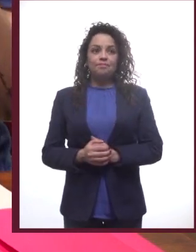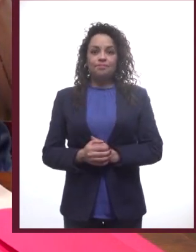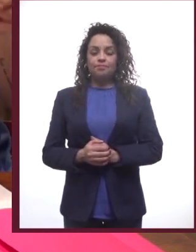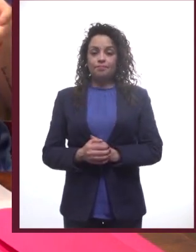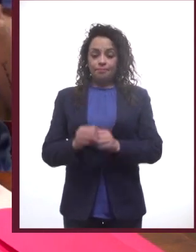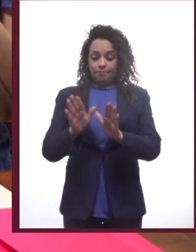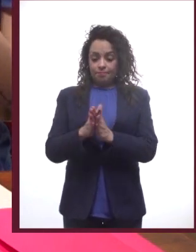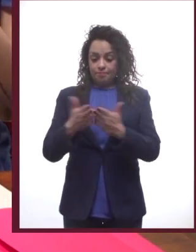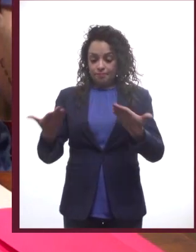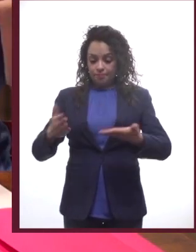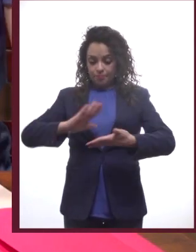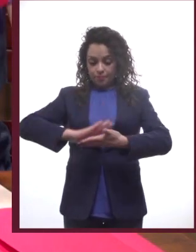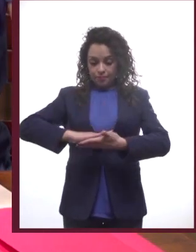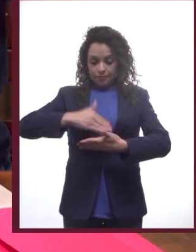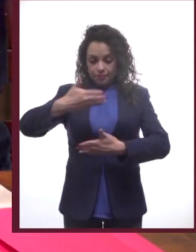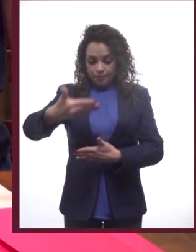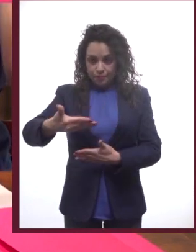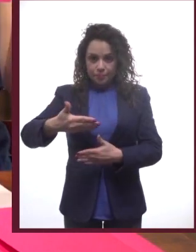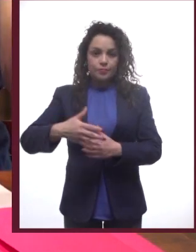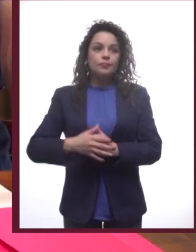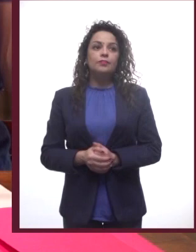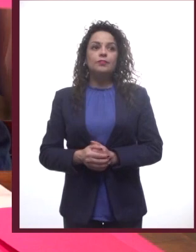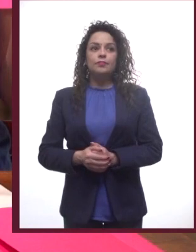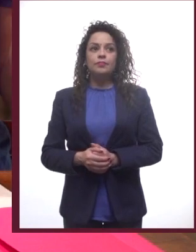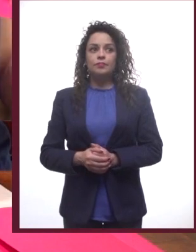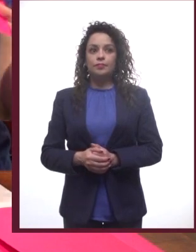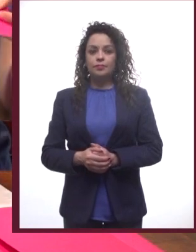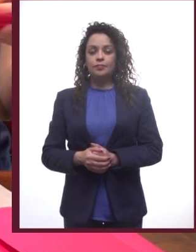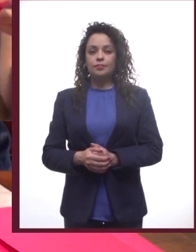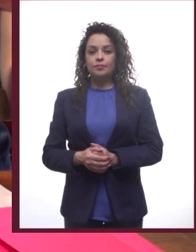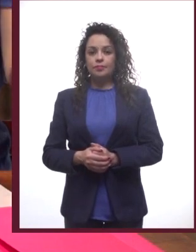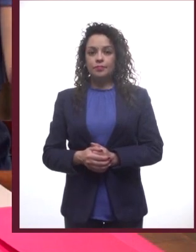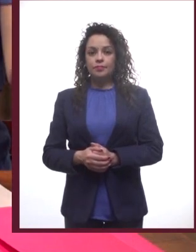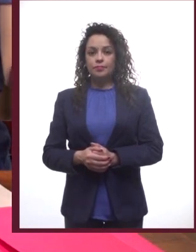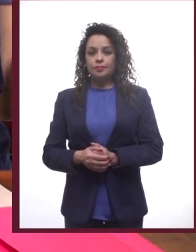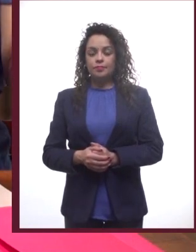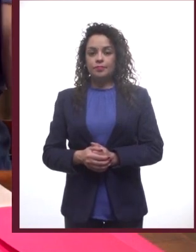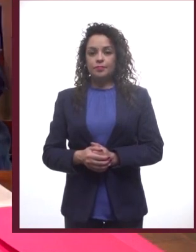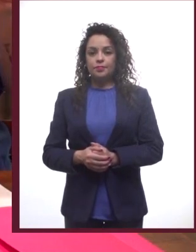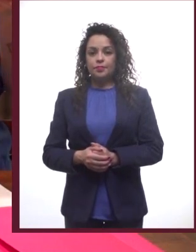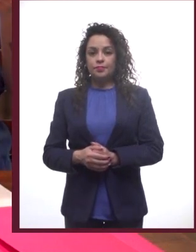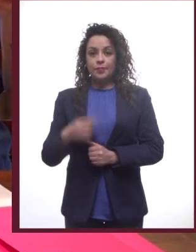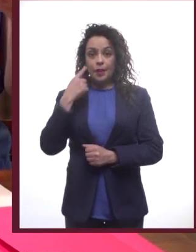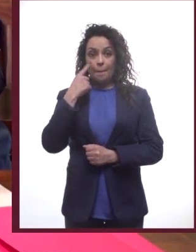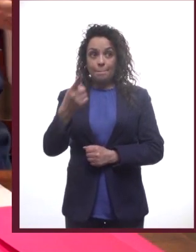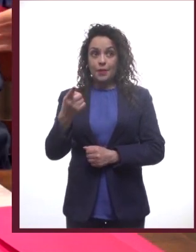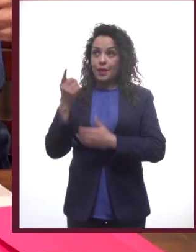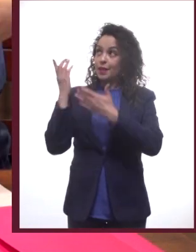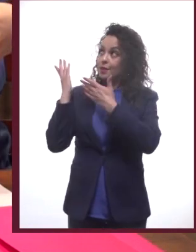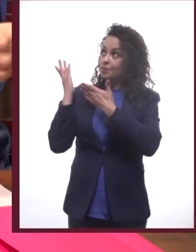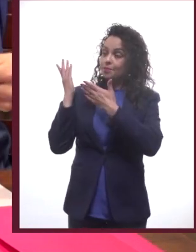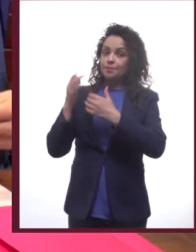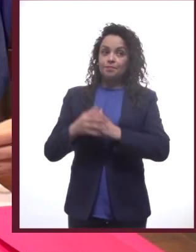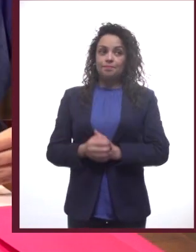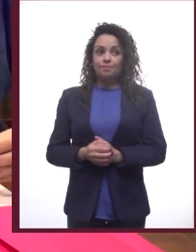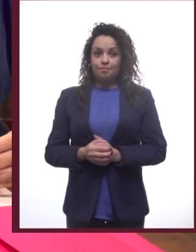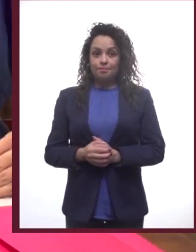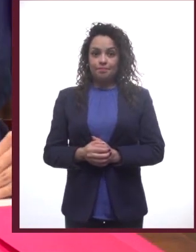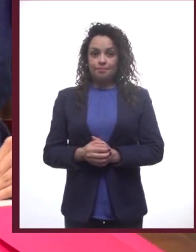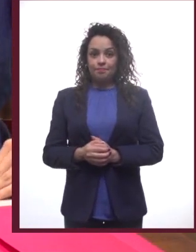La extendemos y vamos a doblar desde los extremos más angostos hacia el centro.